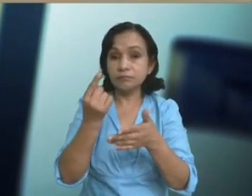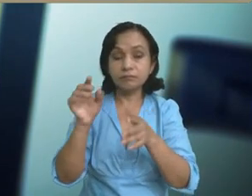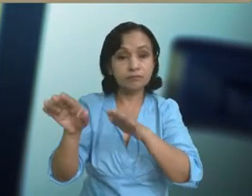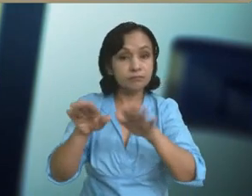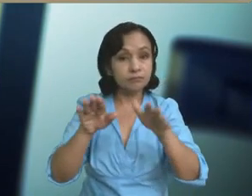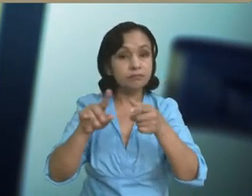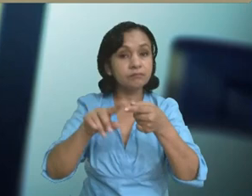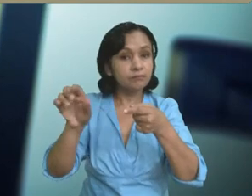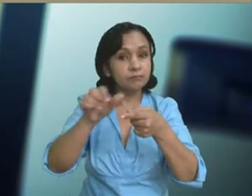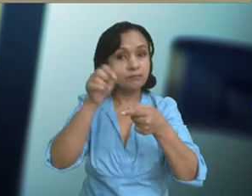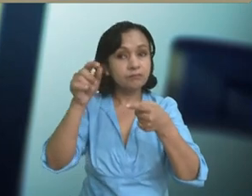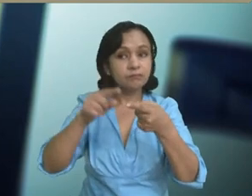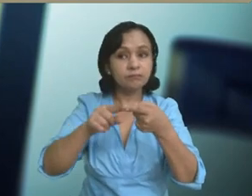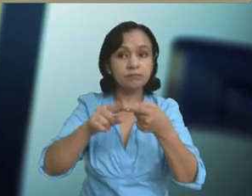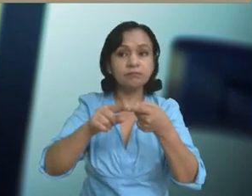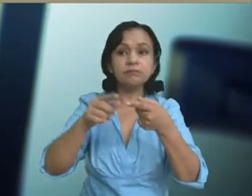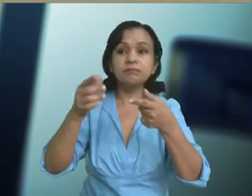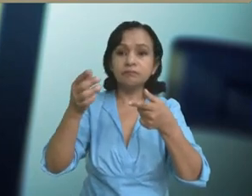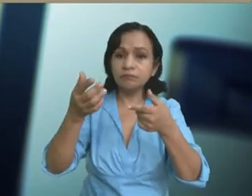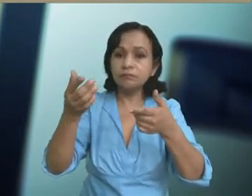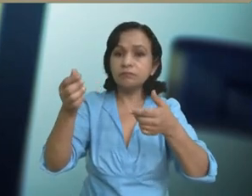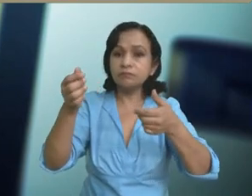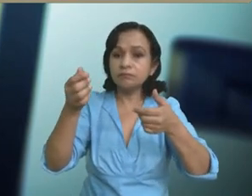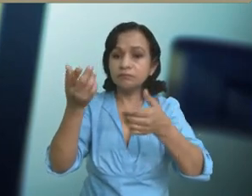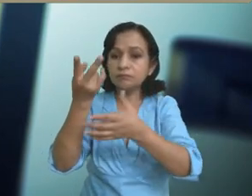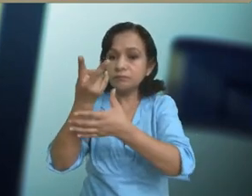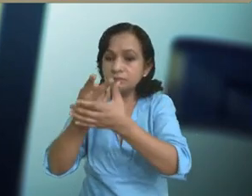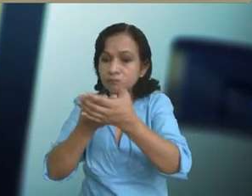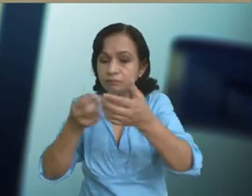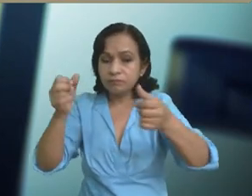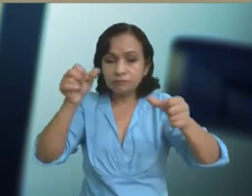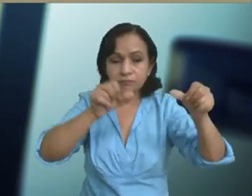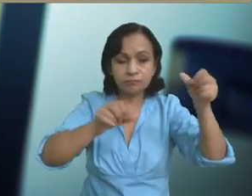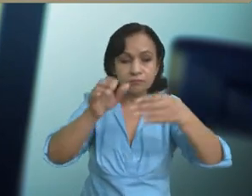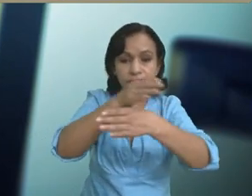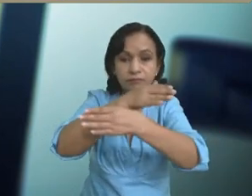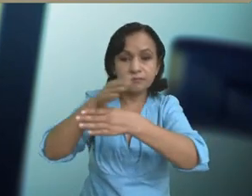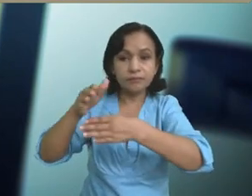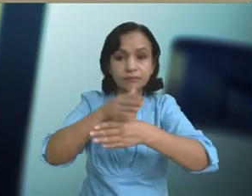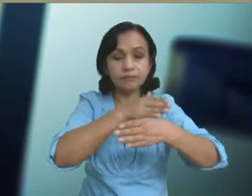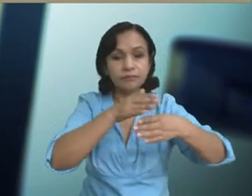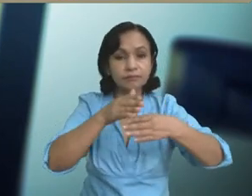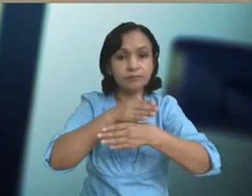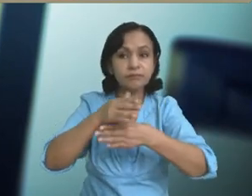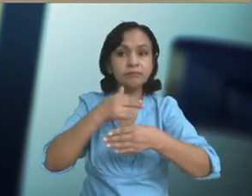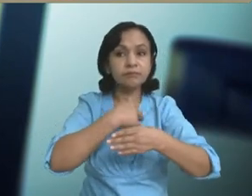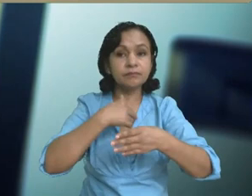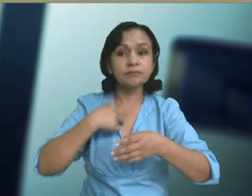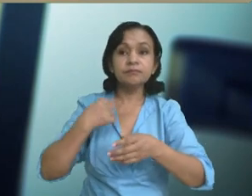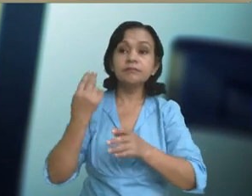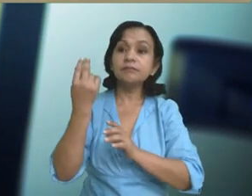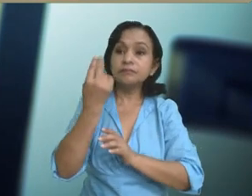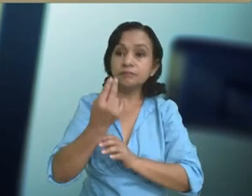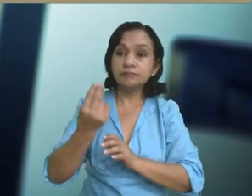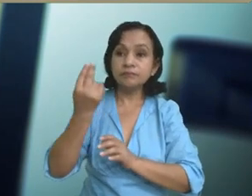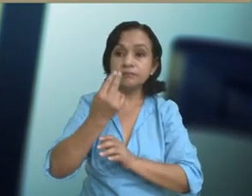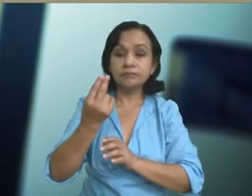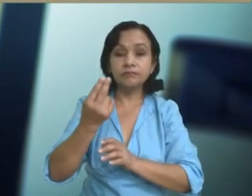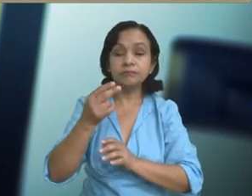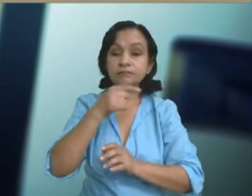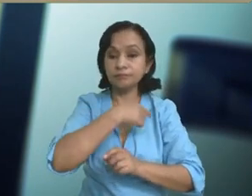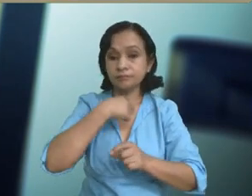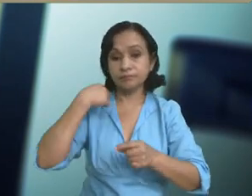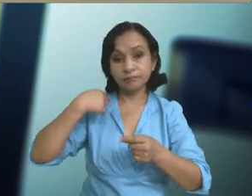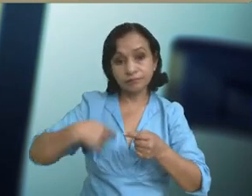aplicaría. Es una combinación, el tratamiento es una combinación de medicamentos, porque así lo ha estado utilizando el sistema de salud chino